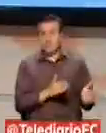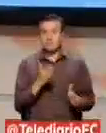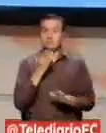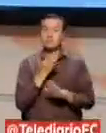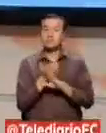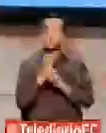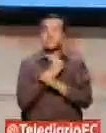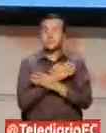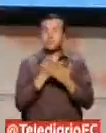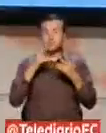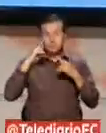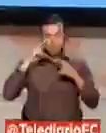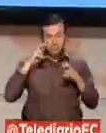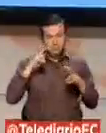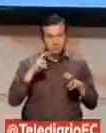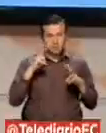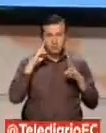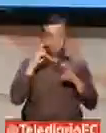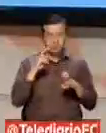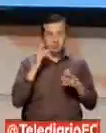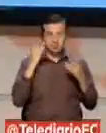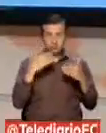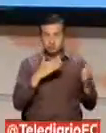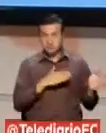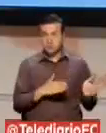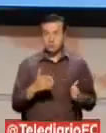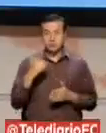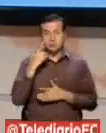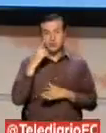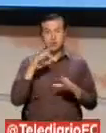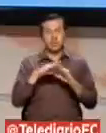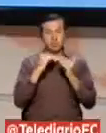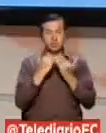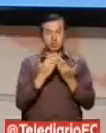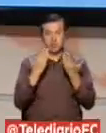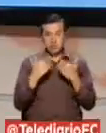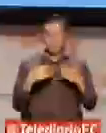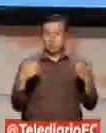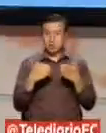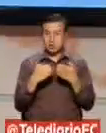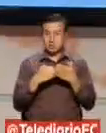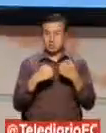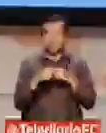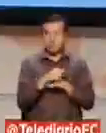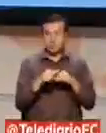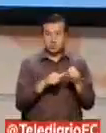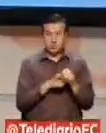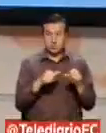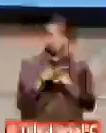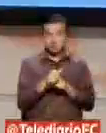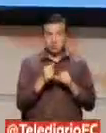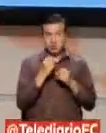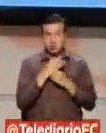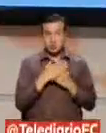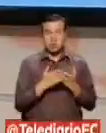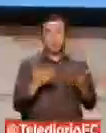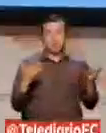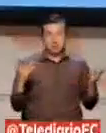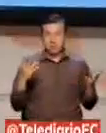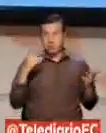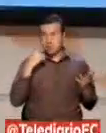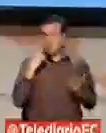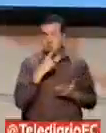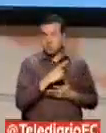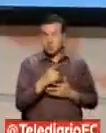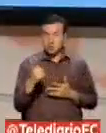presentado una investigación que hizo la comisión como tal, el equipo de asesores, en donde se demuestra una